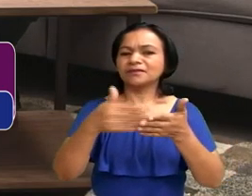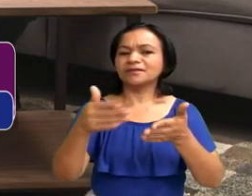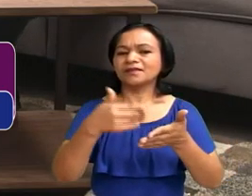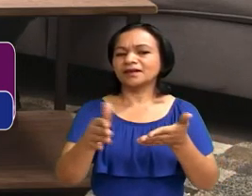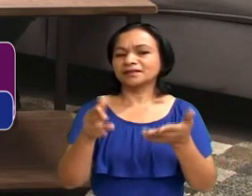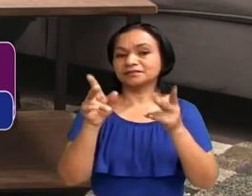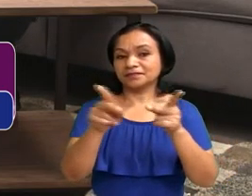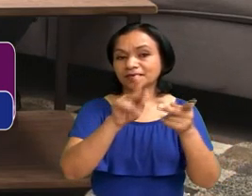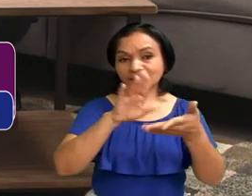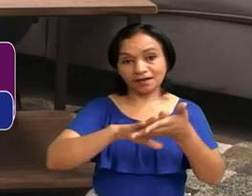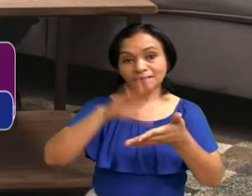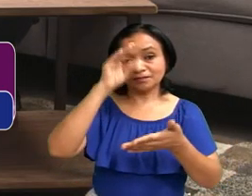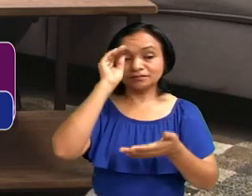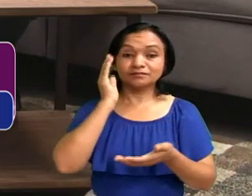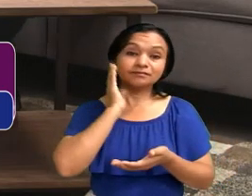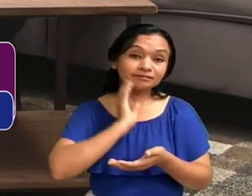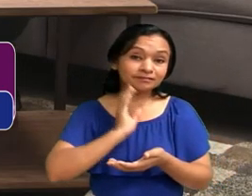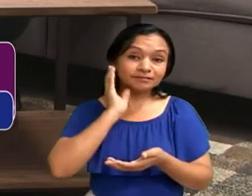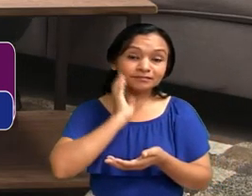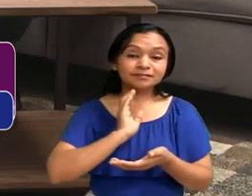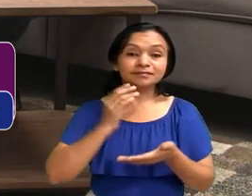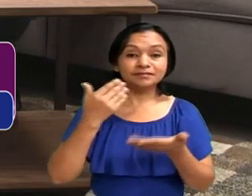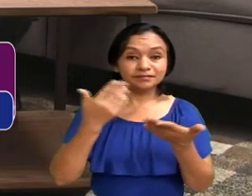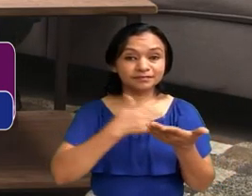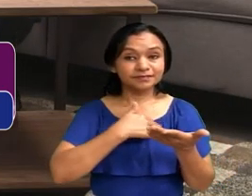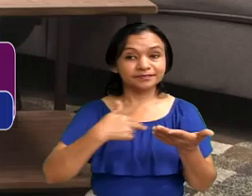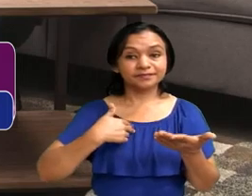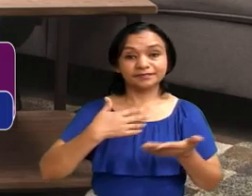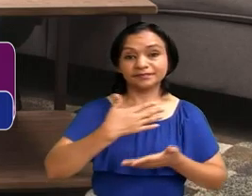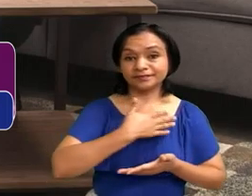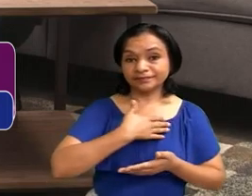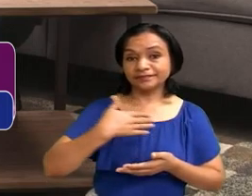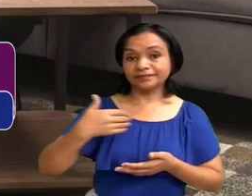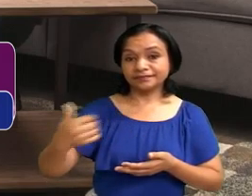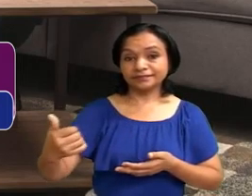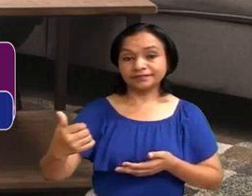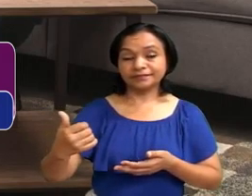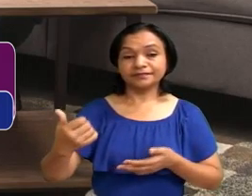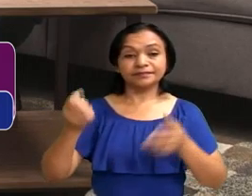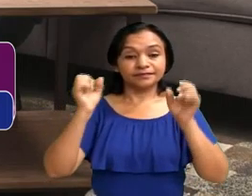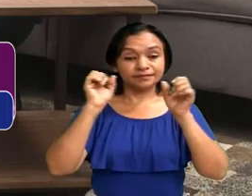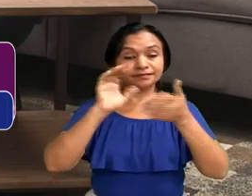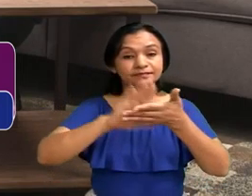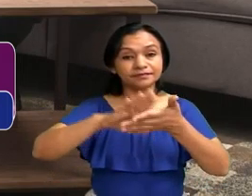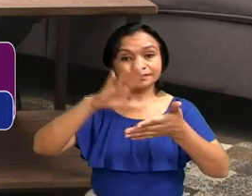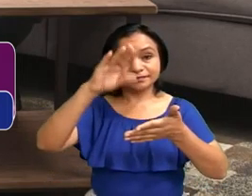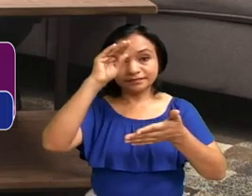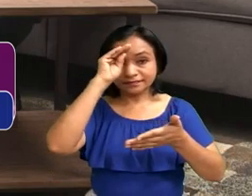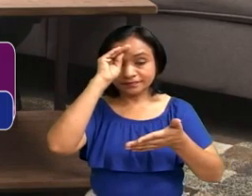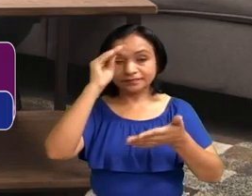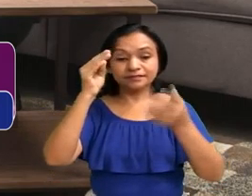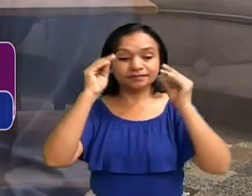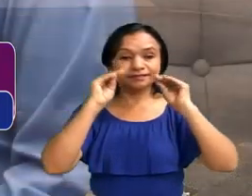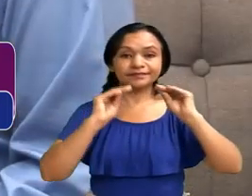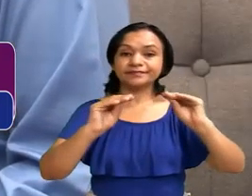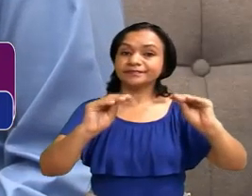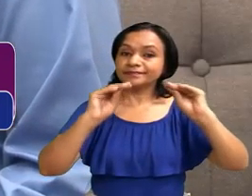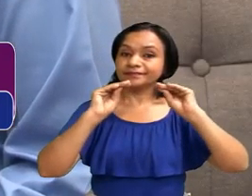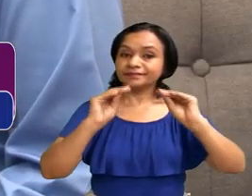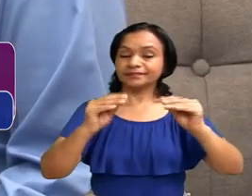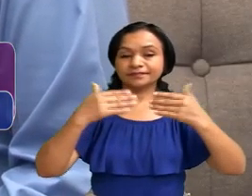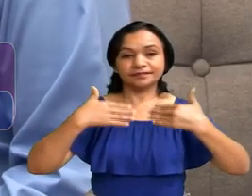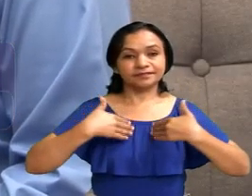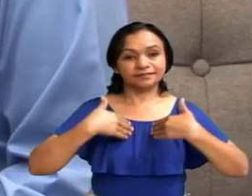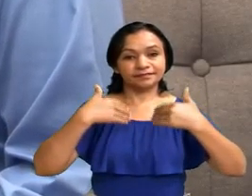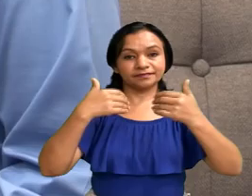eso nos va a facilitar y va a mejorar también la capacitación, la educación, la